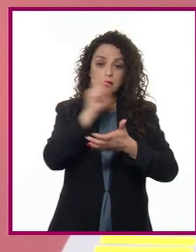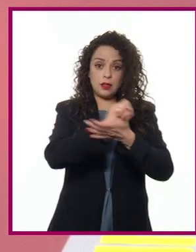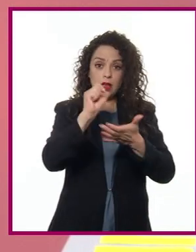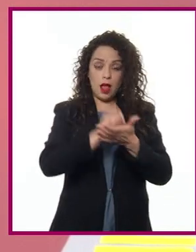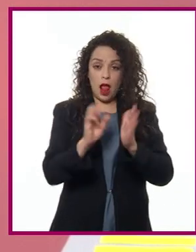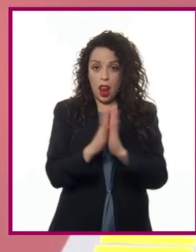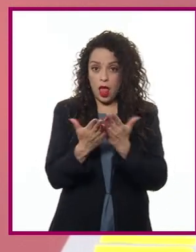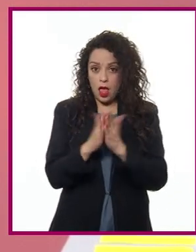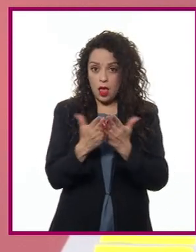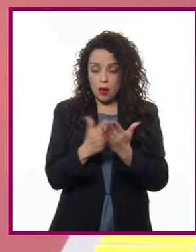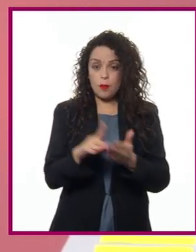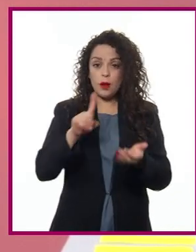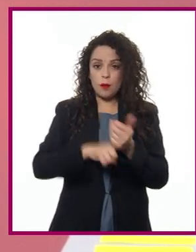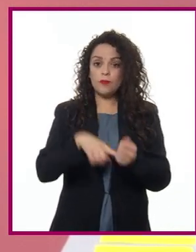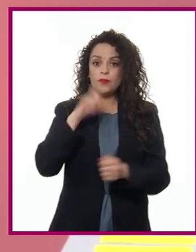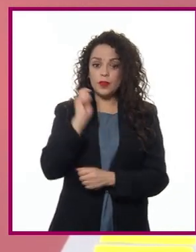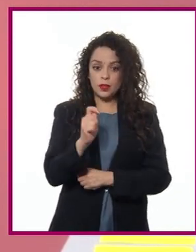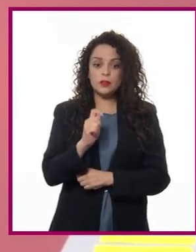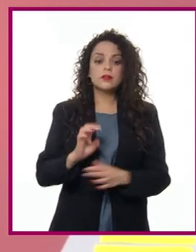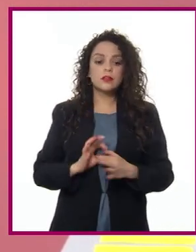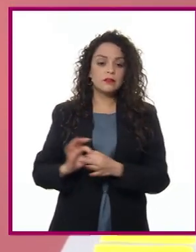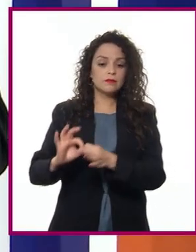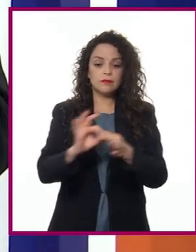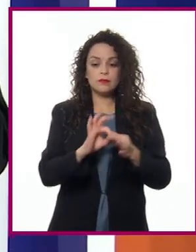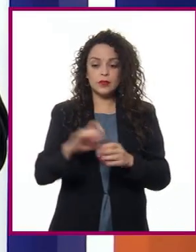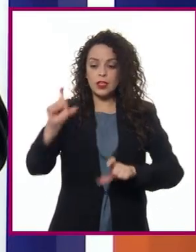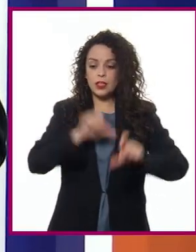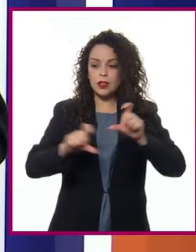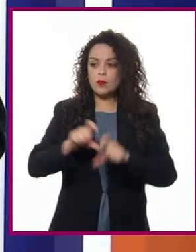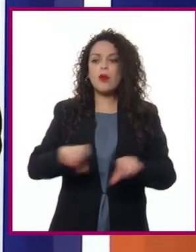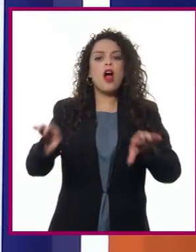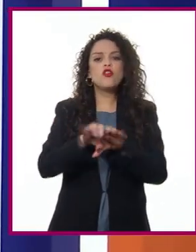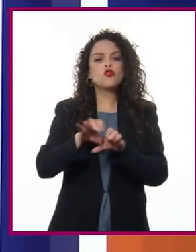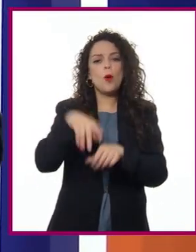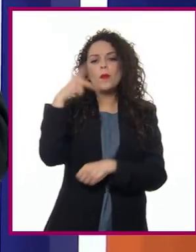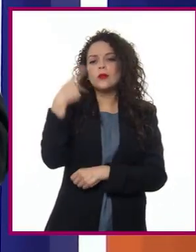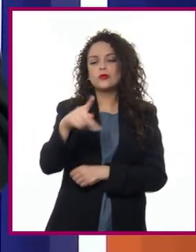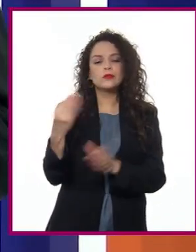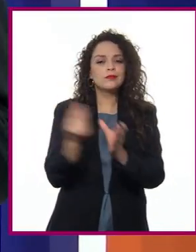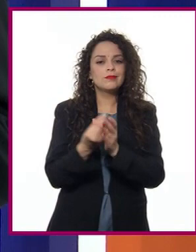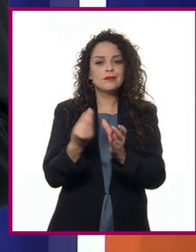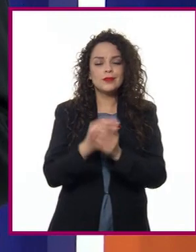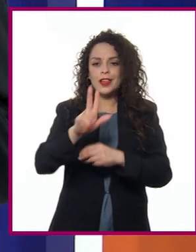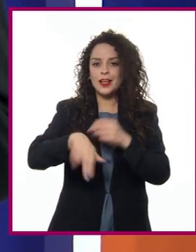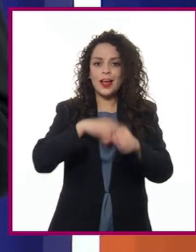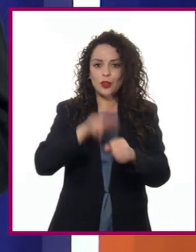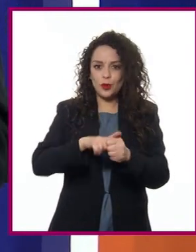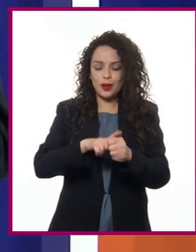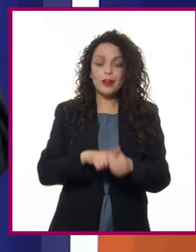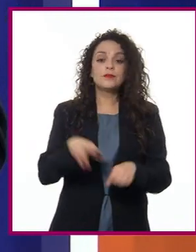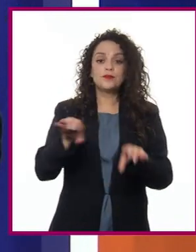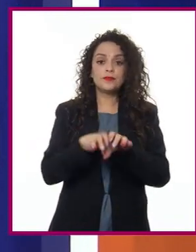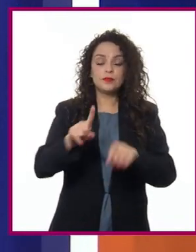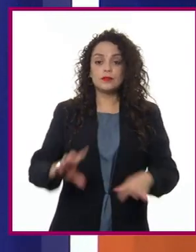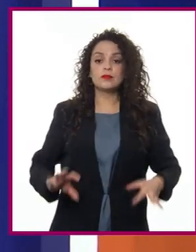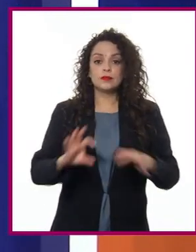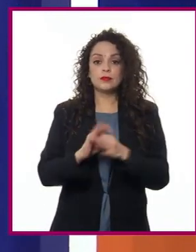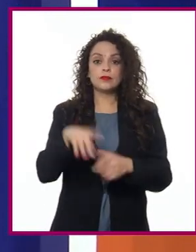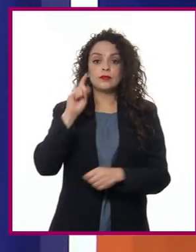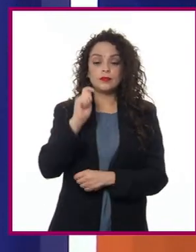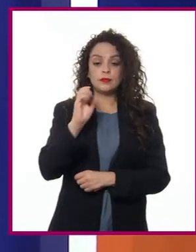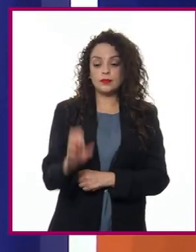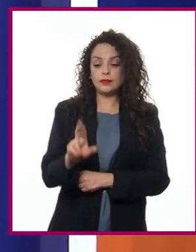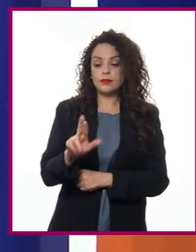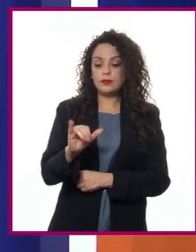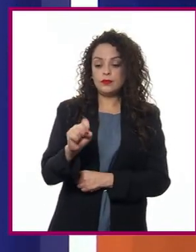ellos La naturaleza del enlace químico. Se interesó en campos tan diversos como la determinación de la estructura de los cristales,